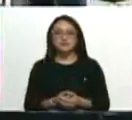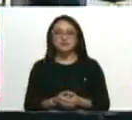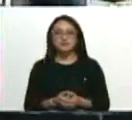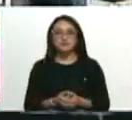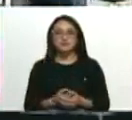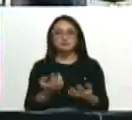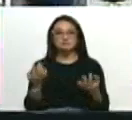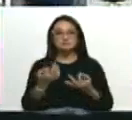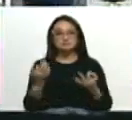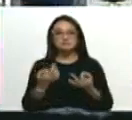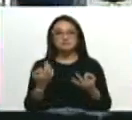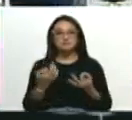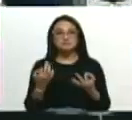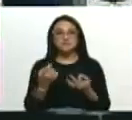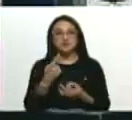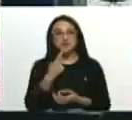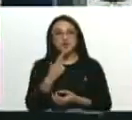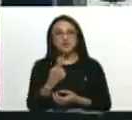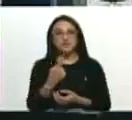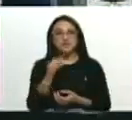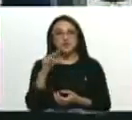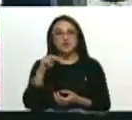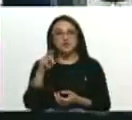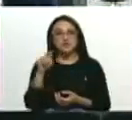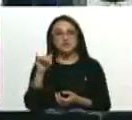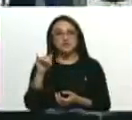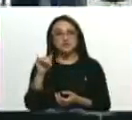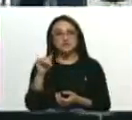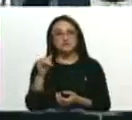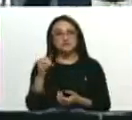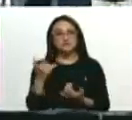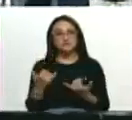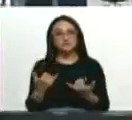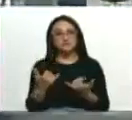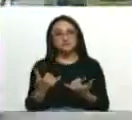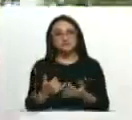Realmente lo que dijo Inti, y estamos aquí de esquina a esquina,